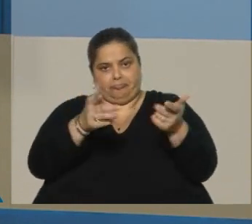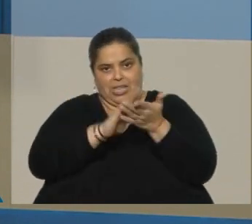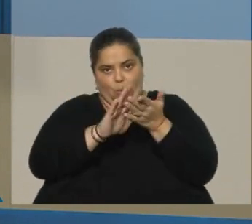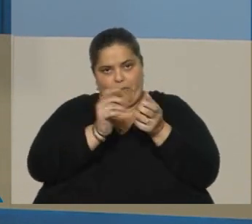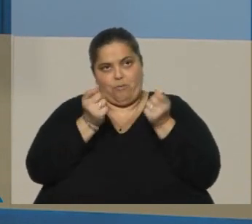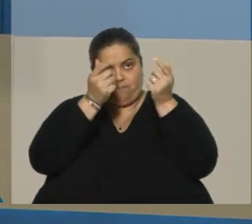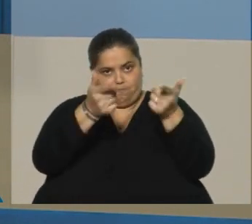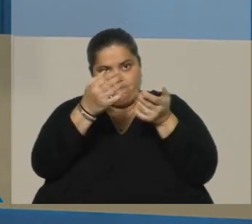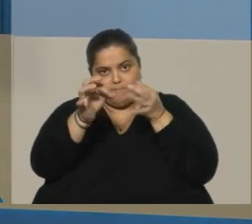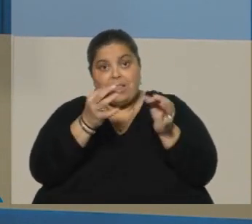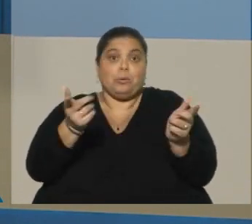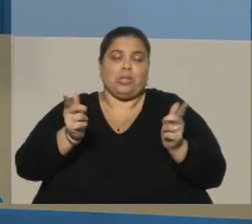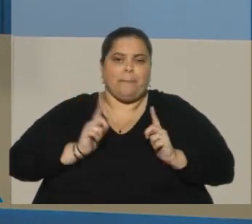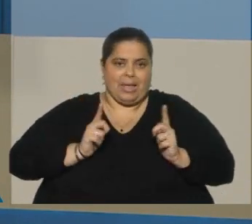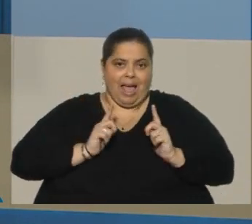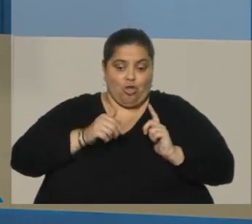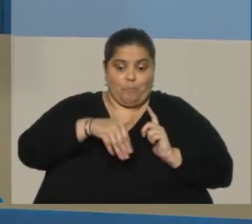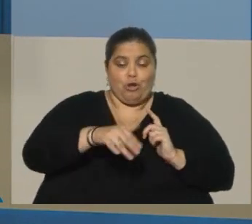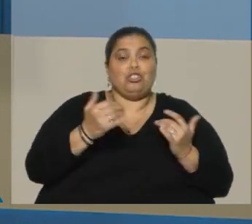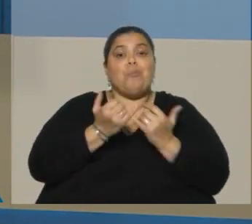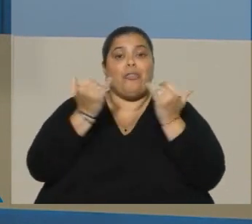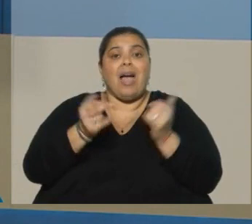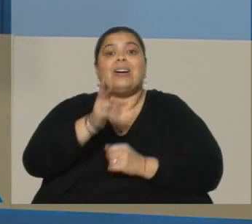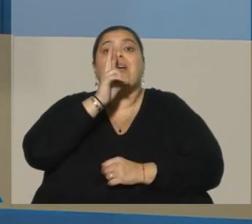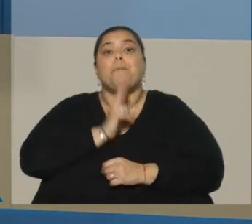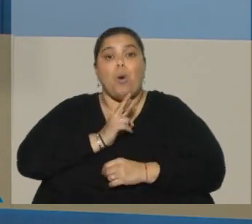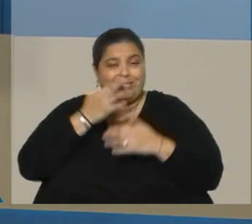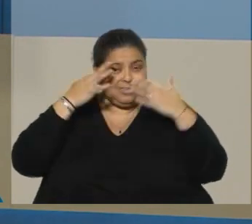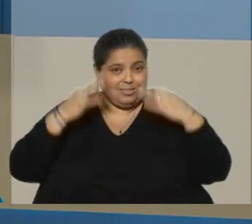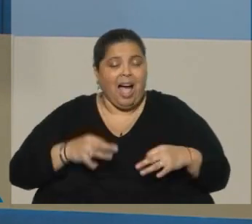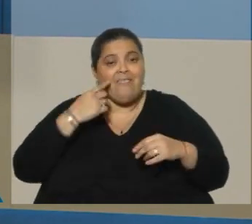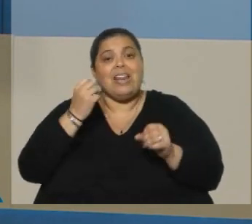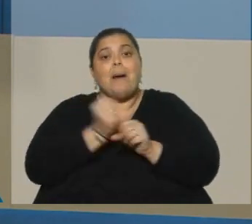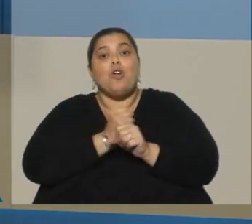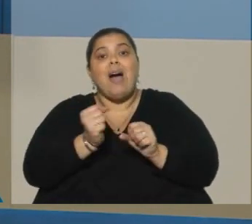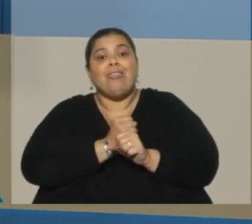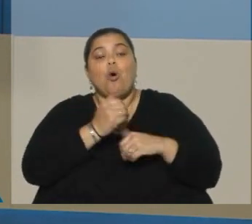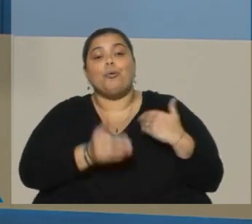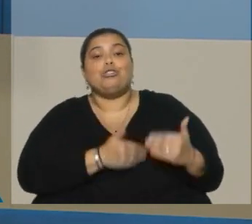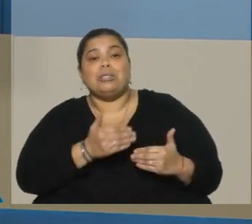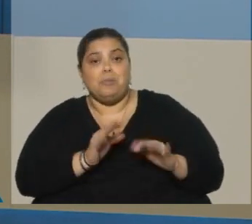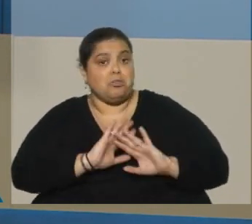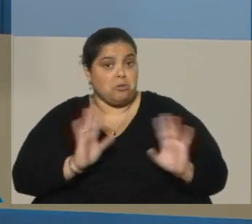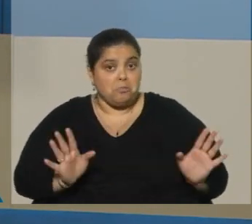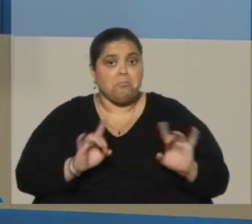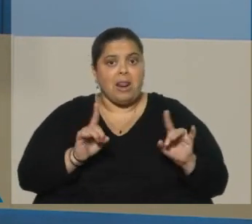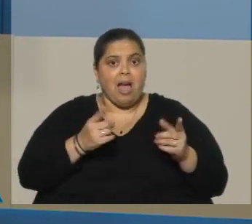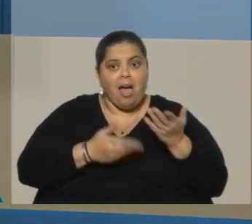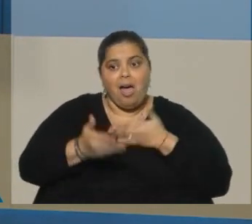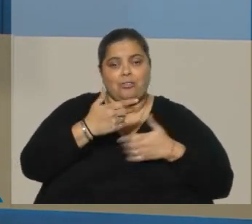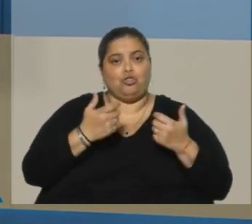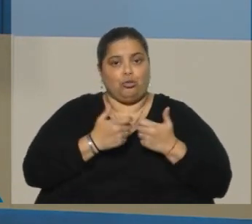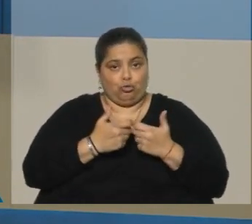corregido y estamos esperando en los próximos días la respuesta formal de la ARCE aprobando el procedimiento. Una vez que recibamos eso,